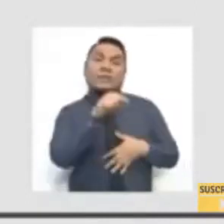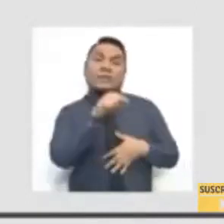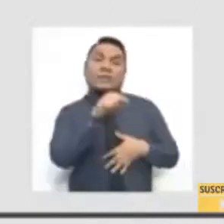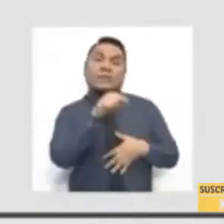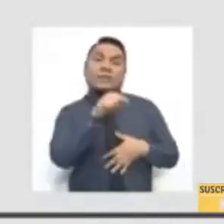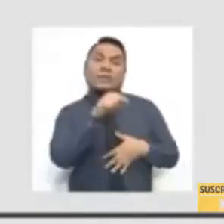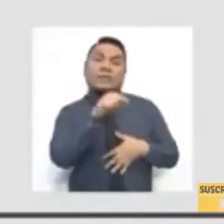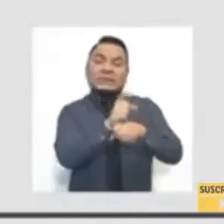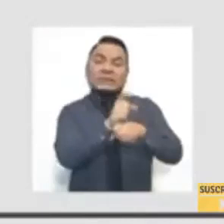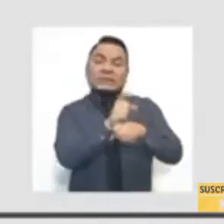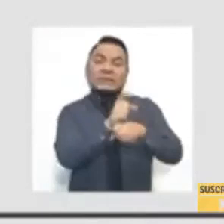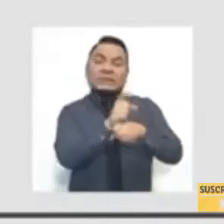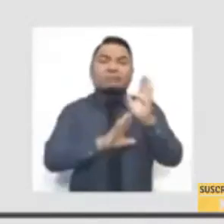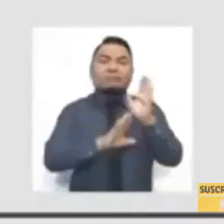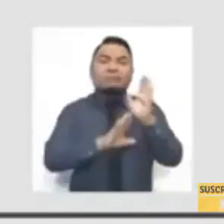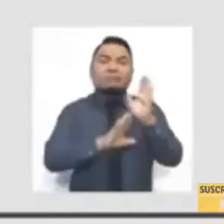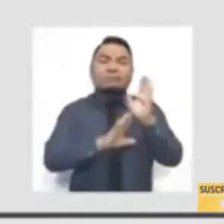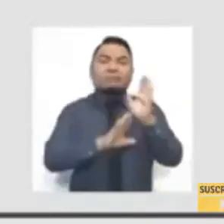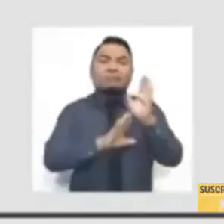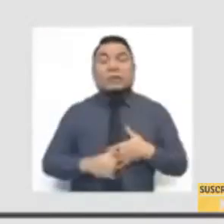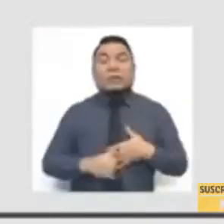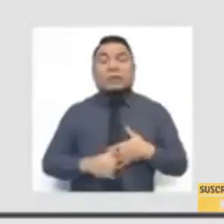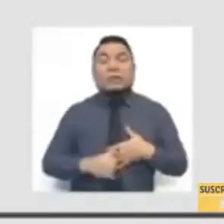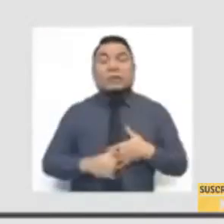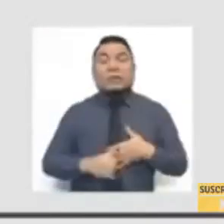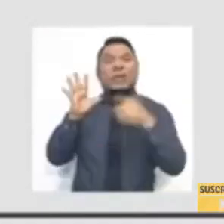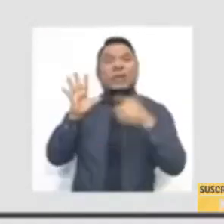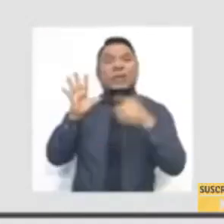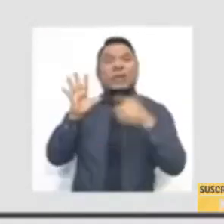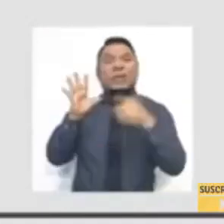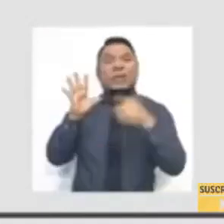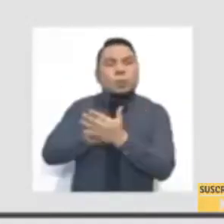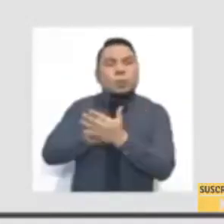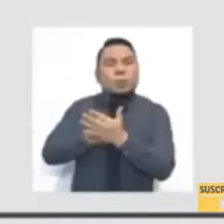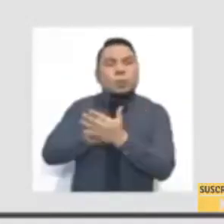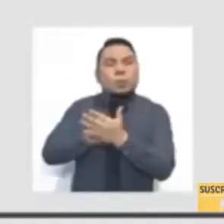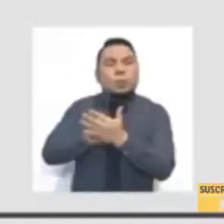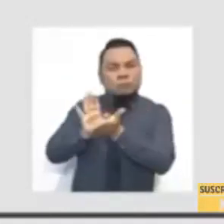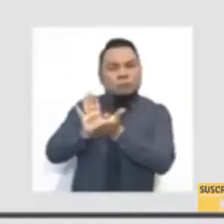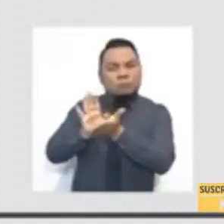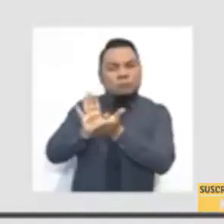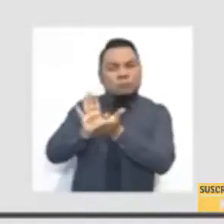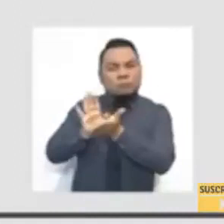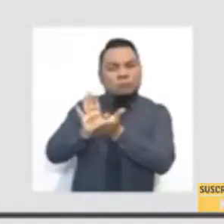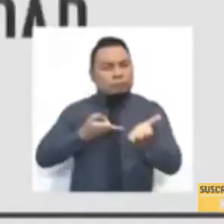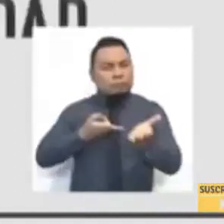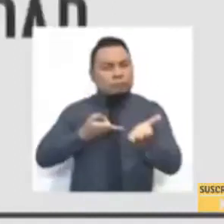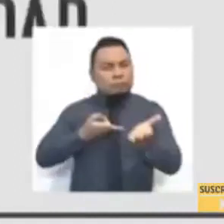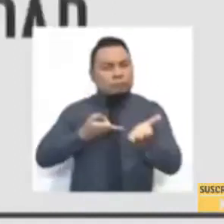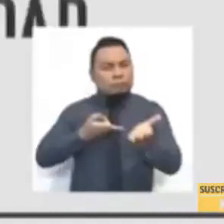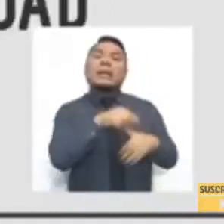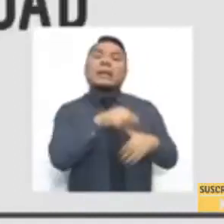educación, ciencia e innovación. Bloque 5, lucha contra la corrupción e integridad pública. Bloque